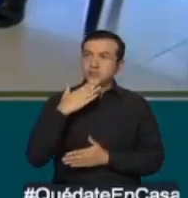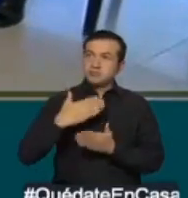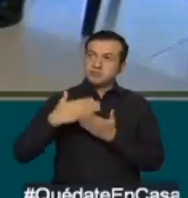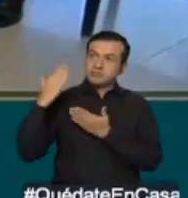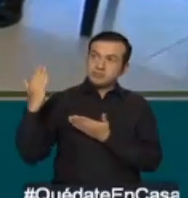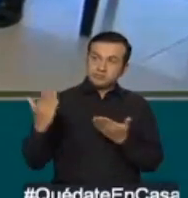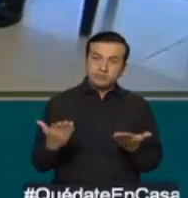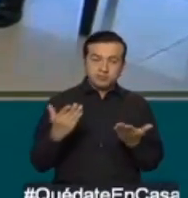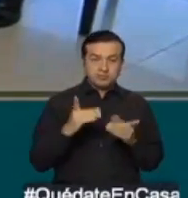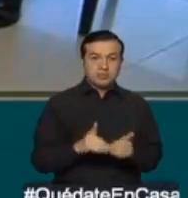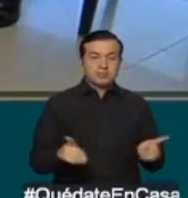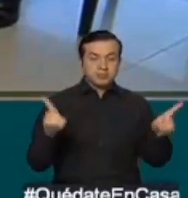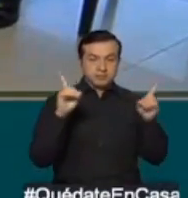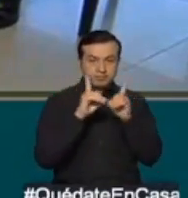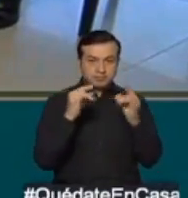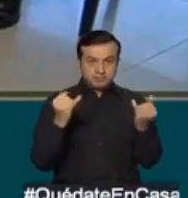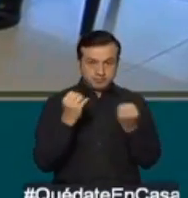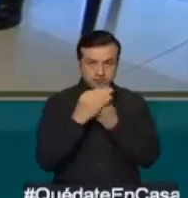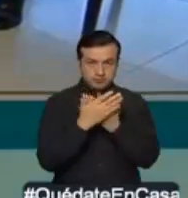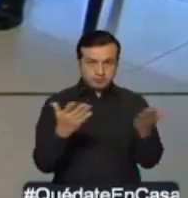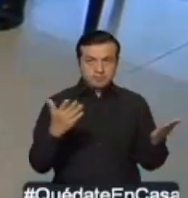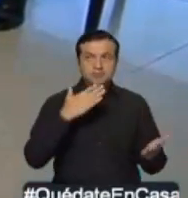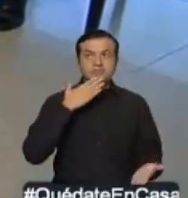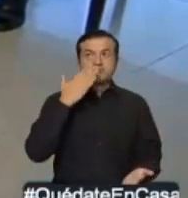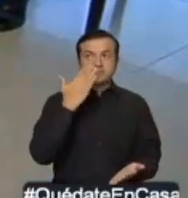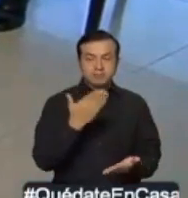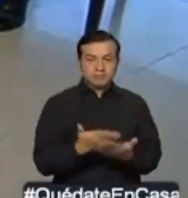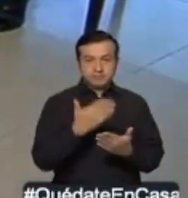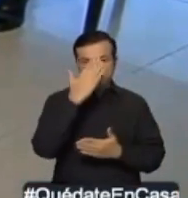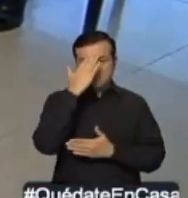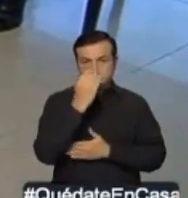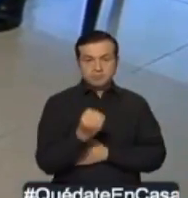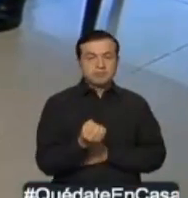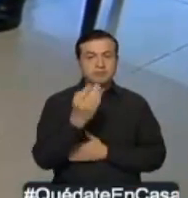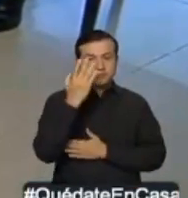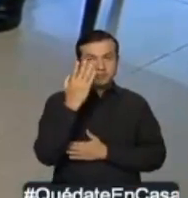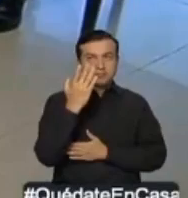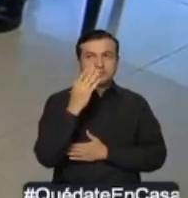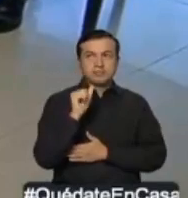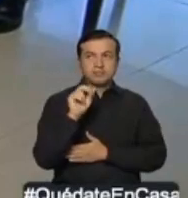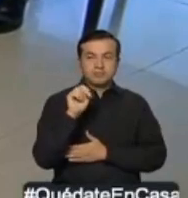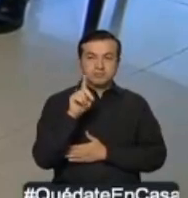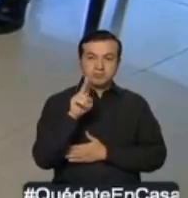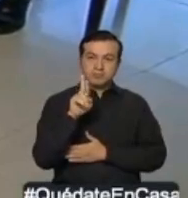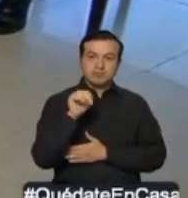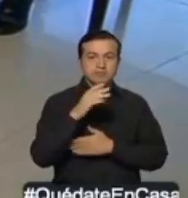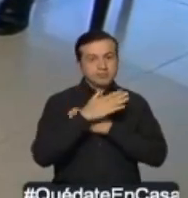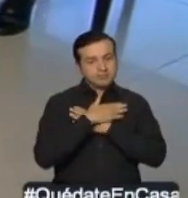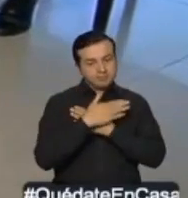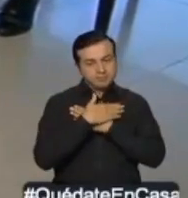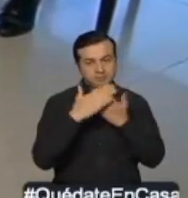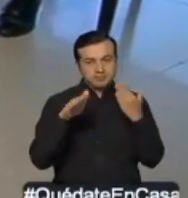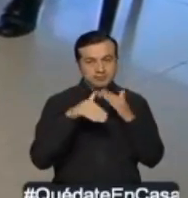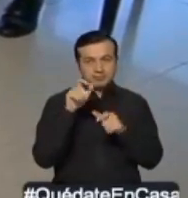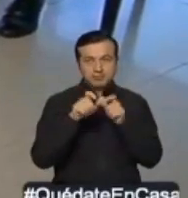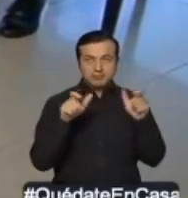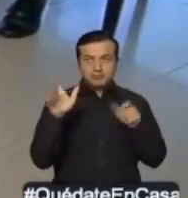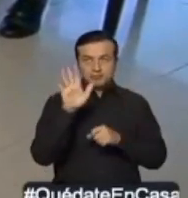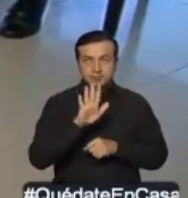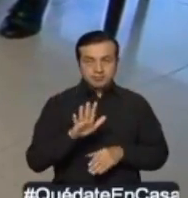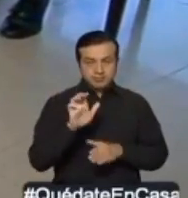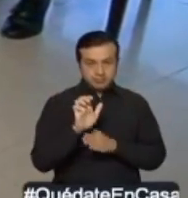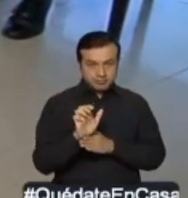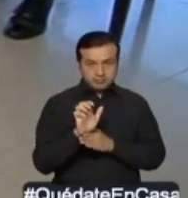cuál es la información actualizada por favor gracias fabricio buenos días estimado andrés y sobre todo un saludo cordial a todos los ciudadanos